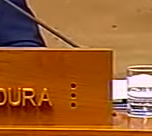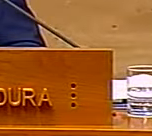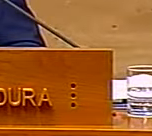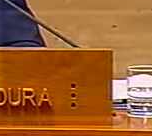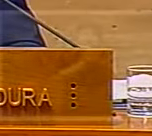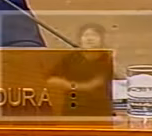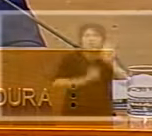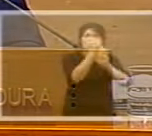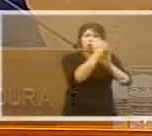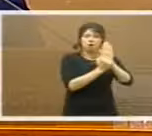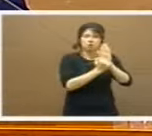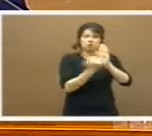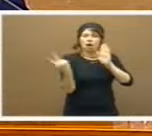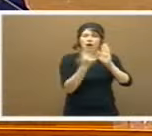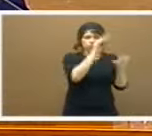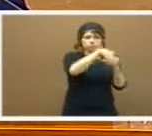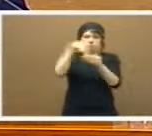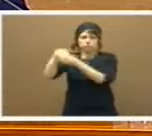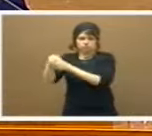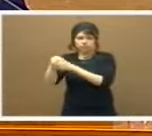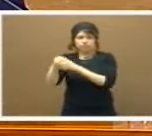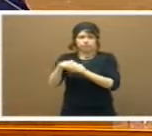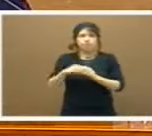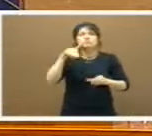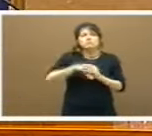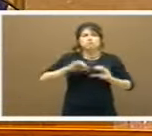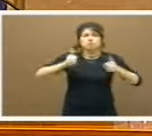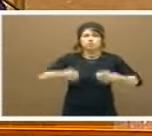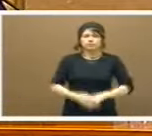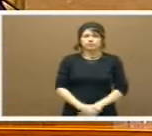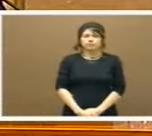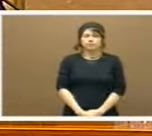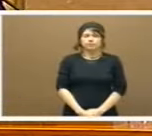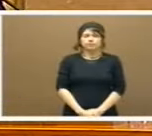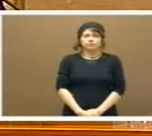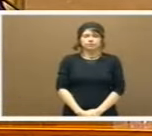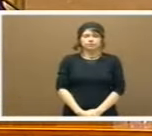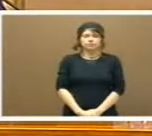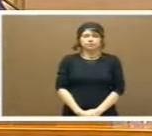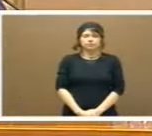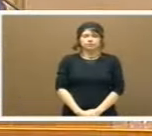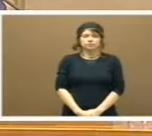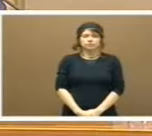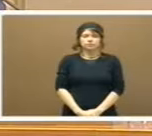texto articulado, ambas incluidas. Entramos en votación.